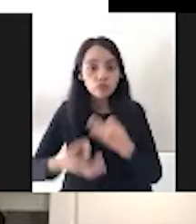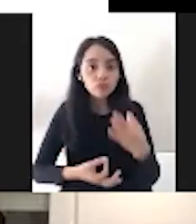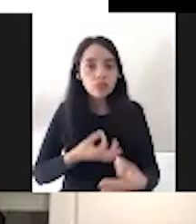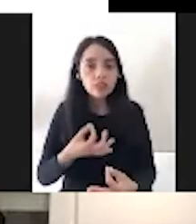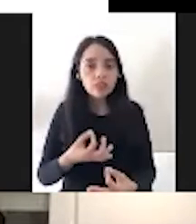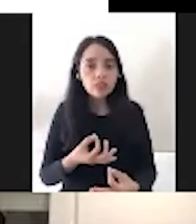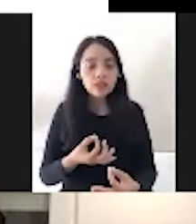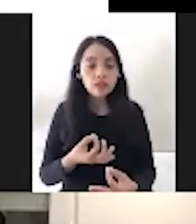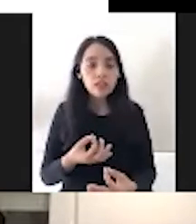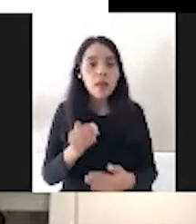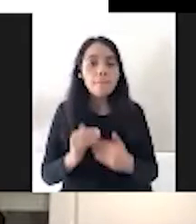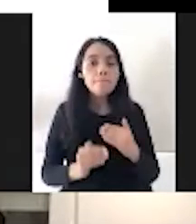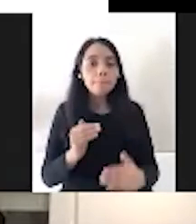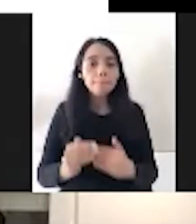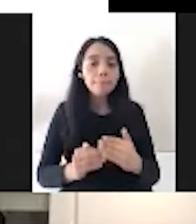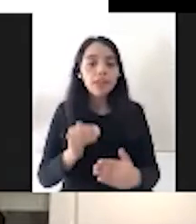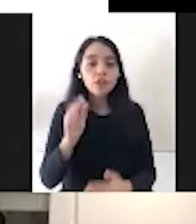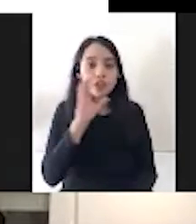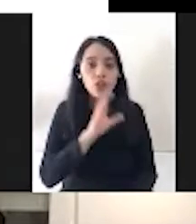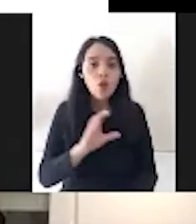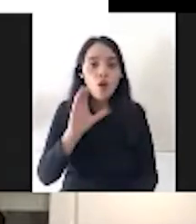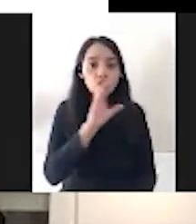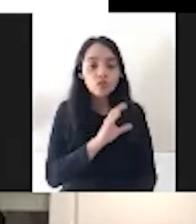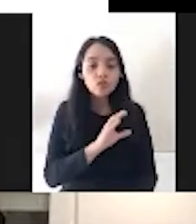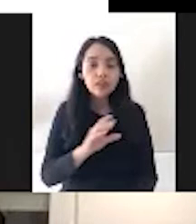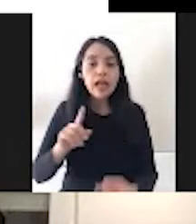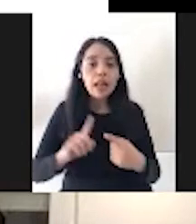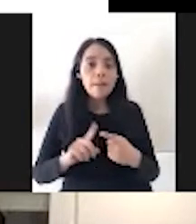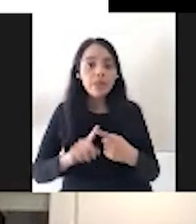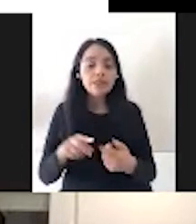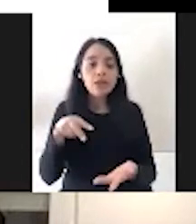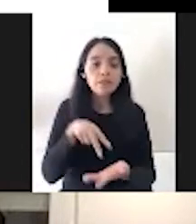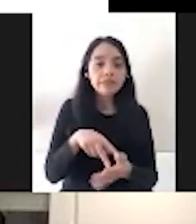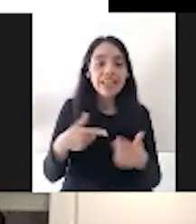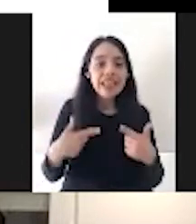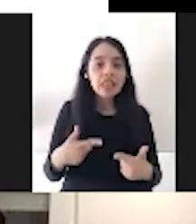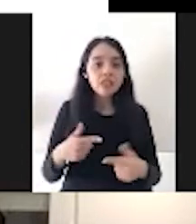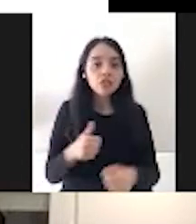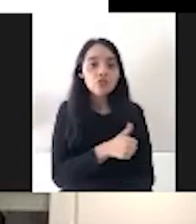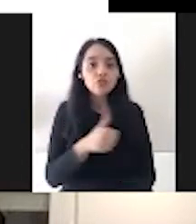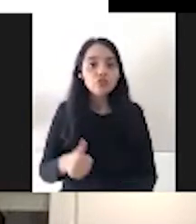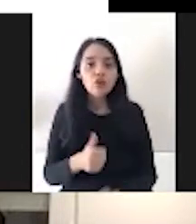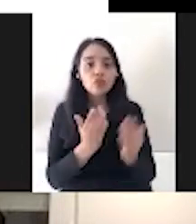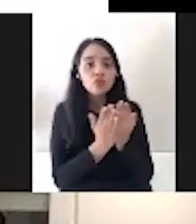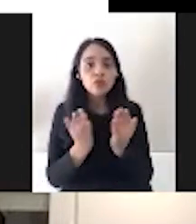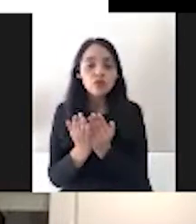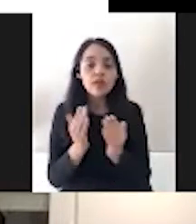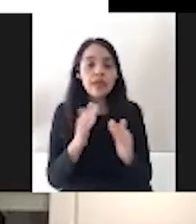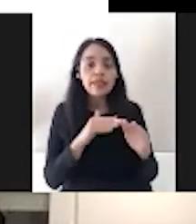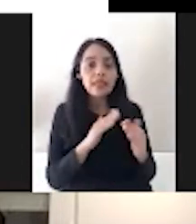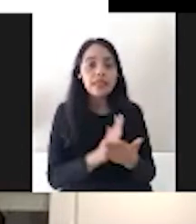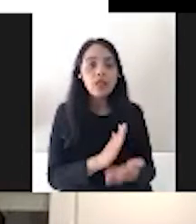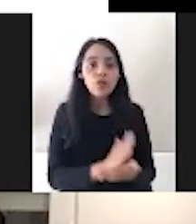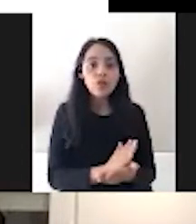el proceso de buscar la presencia, la participación y el éxito de todos los estudiantes en la escuela, y en este caso, por ejemplo,